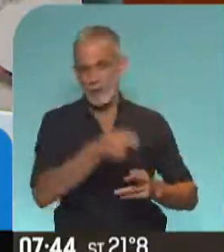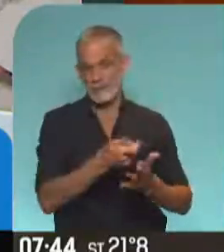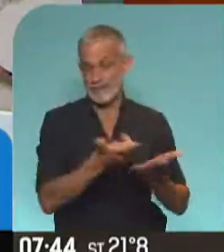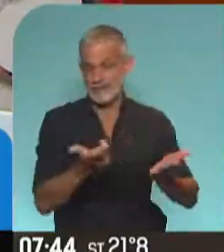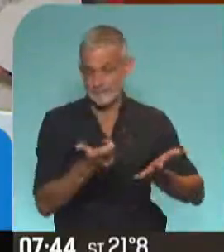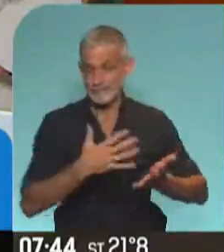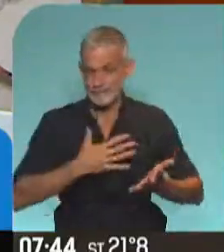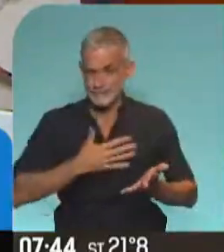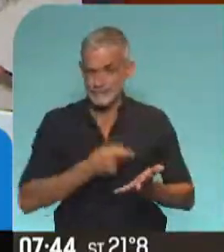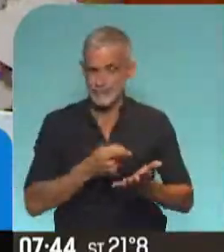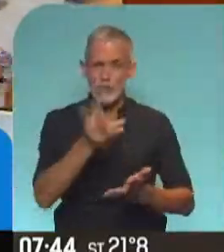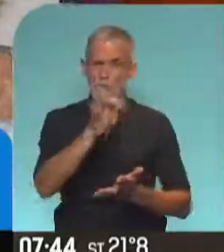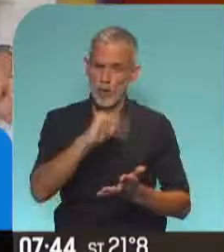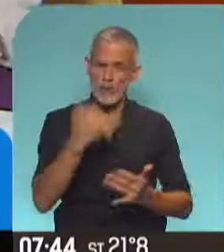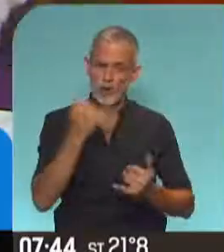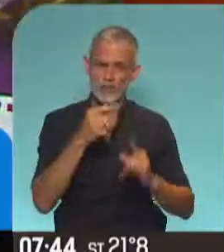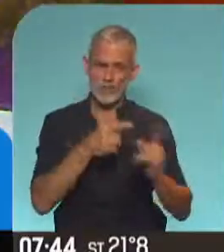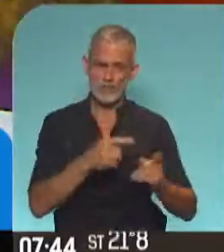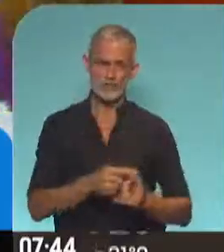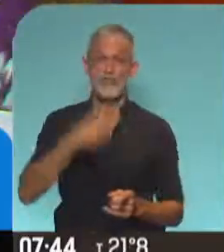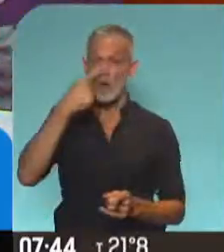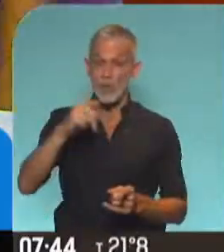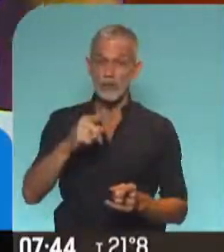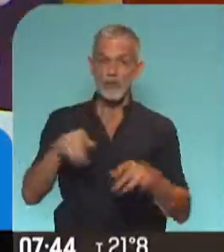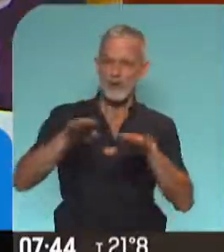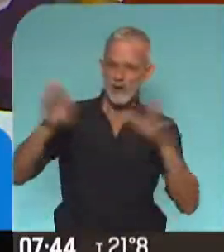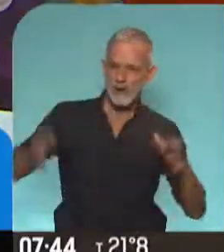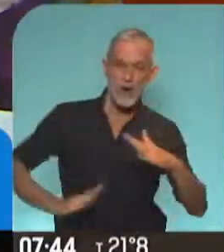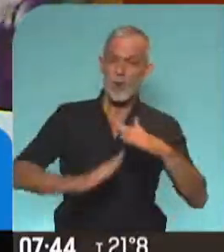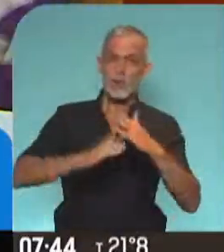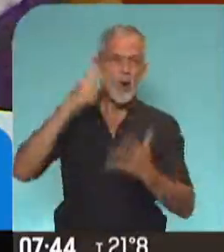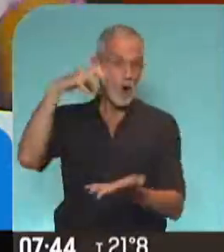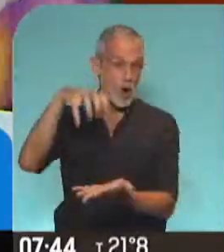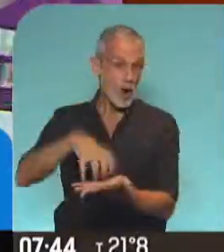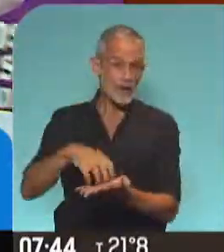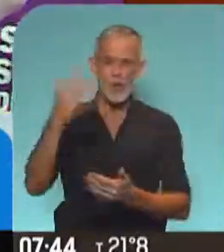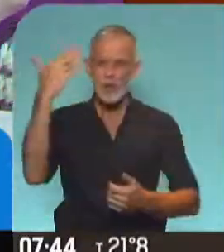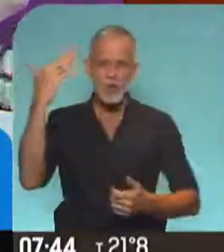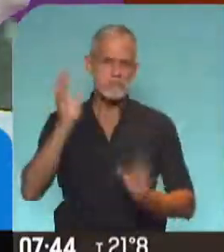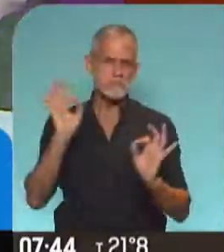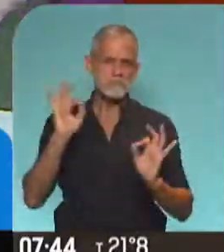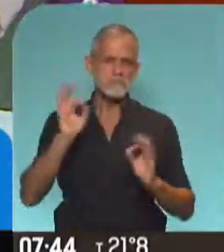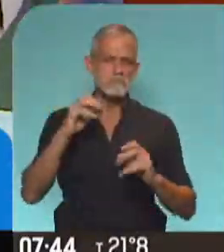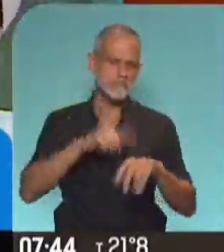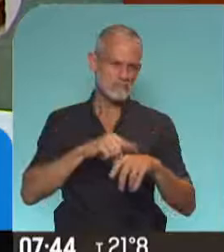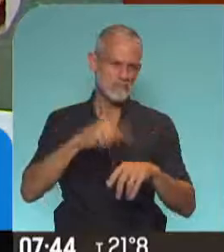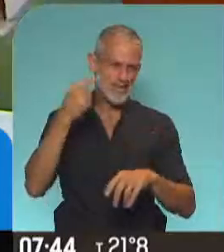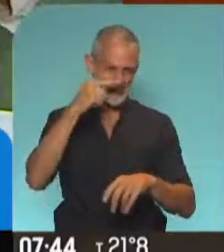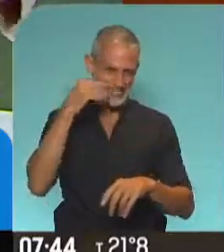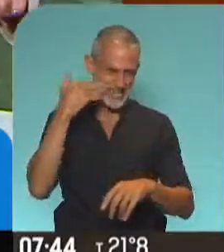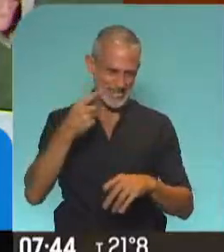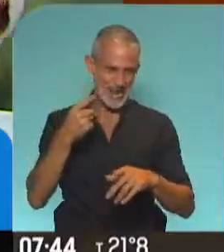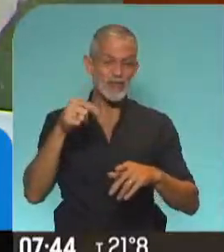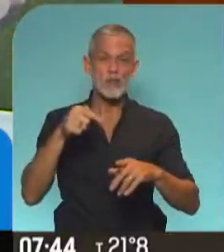hablando lamentablemente todos los días. Julita, por último, no va a haber escenario, por lo menos en el Congreso, con la marcha convocada para las 7 de la tarde debido a las medidas